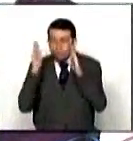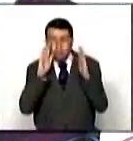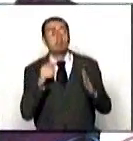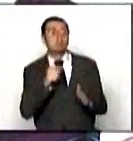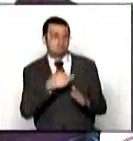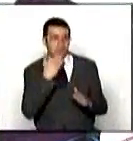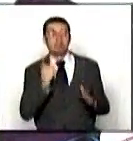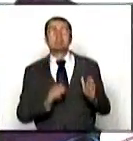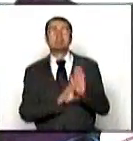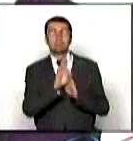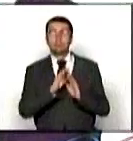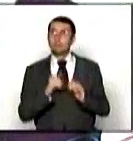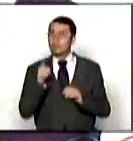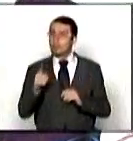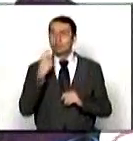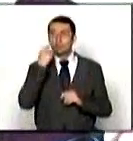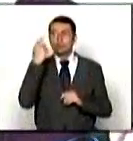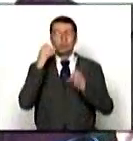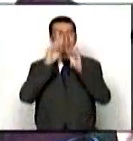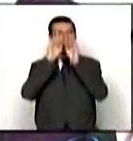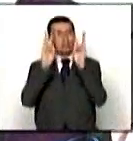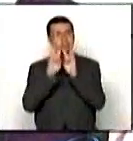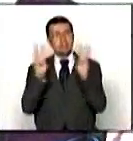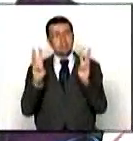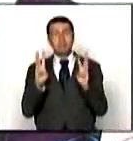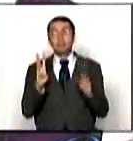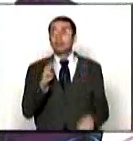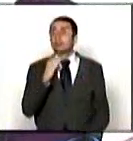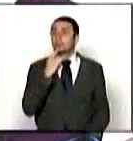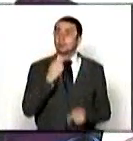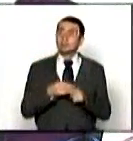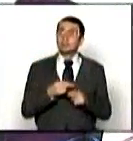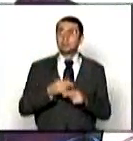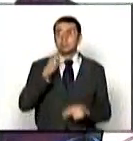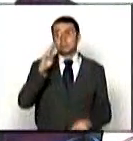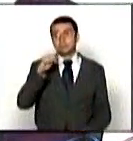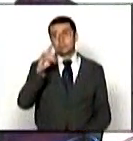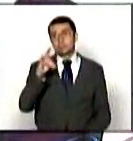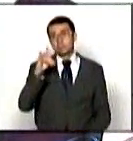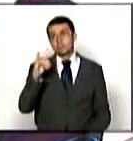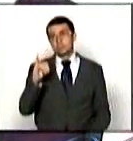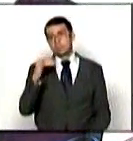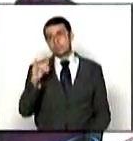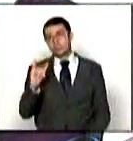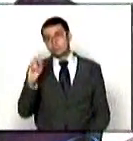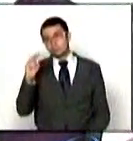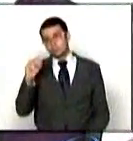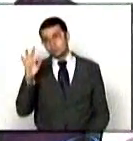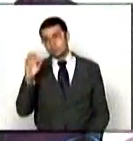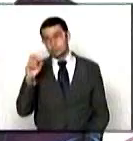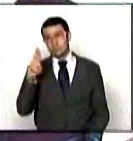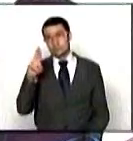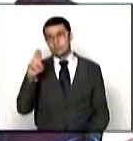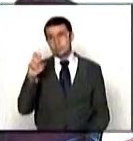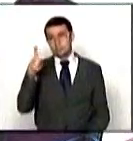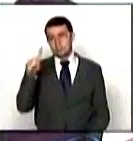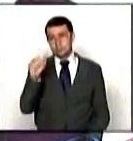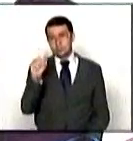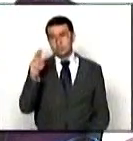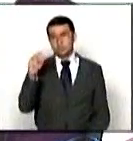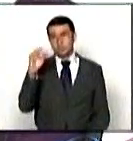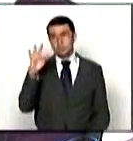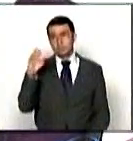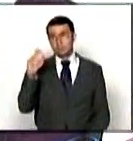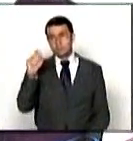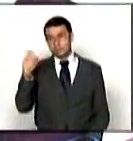internet una página muy linda que me gusta mucho, que se llama muyinteresante.com. Es una página, una revista española que se dedica a publicar esos